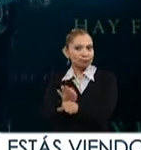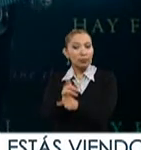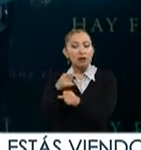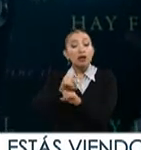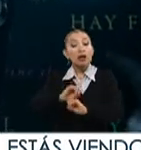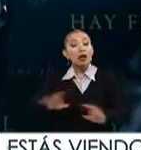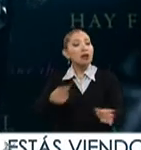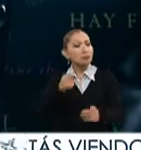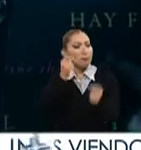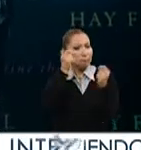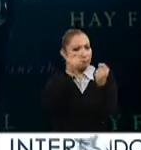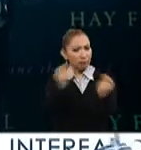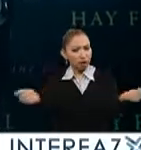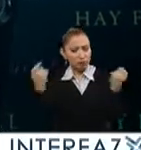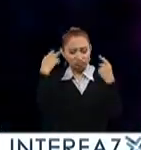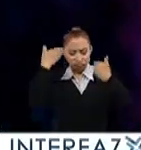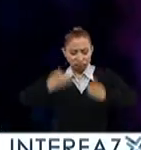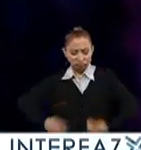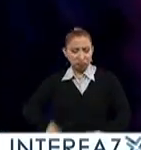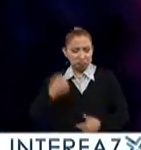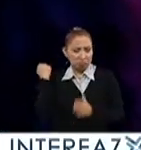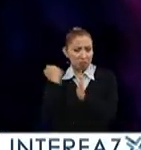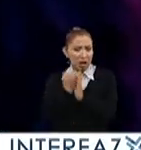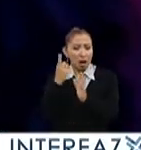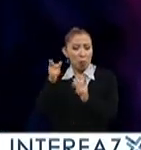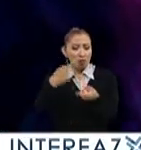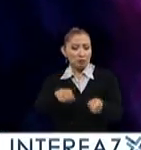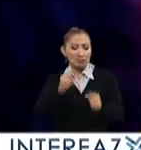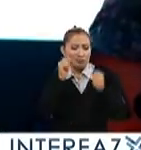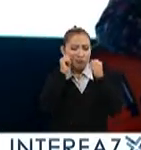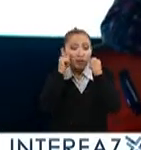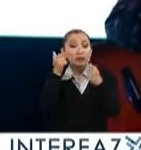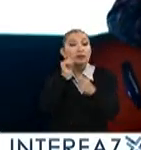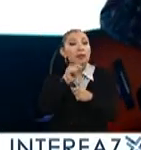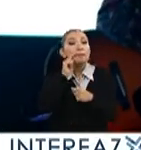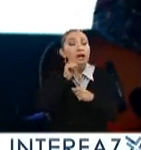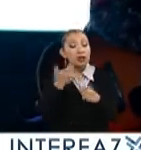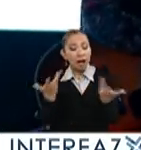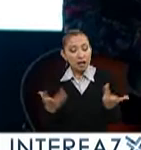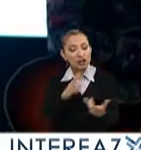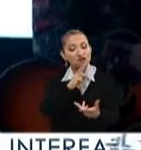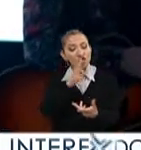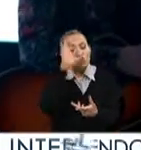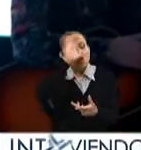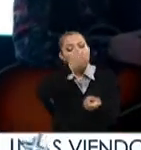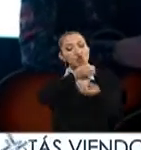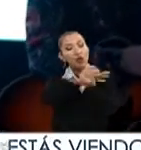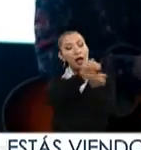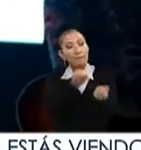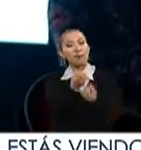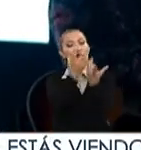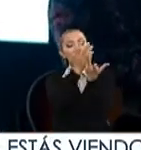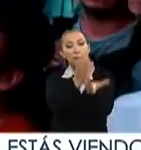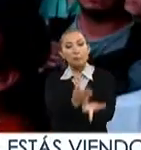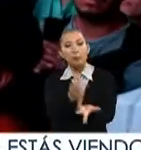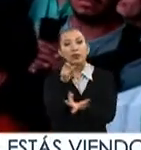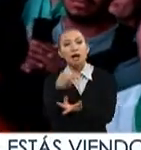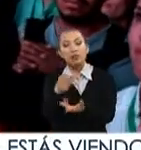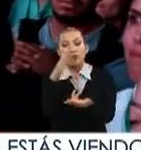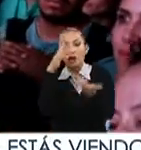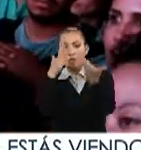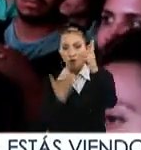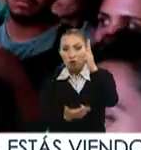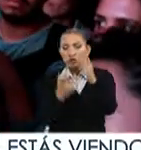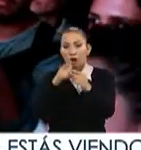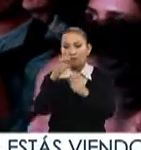deja claro que no le importan los estereotipos, ni siquiera en la música, siempre y cuando se construya una voz cultural que exprese poesía,